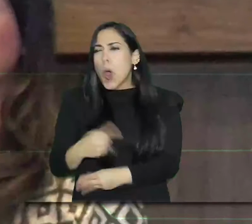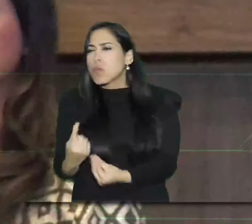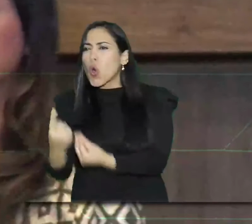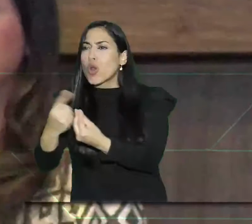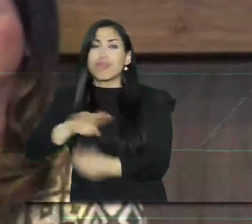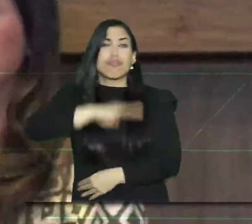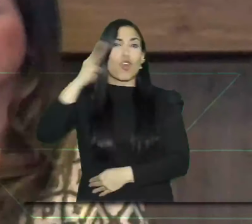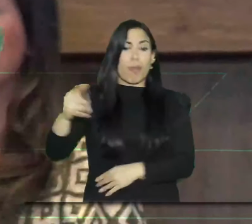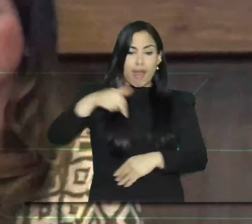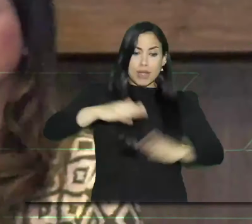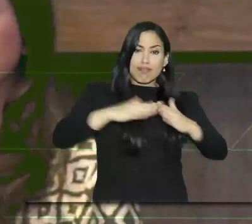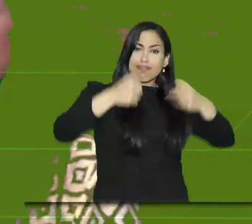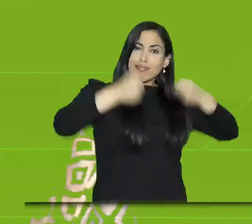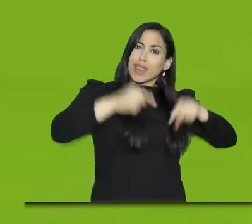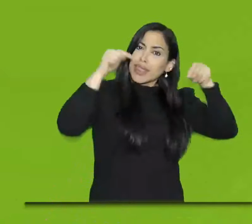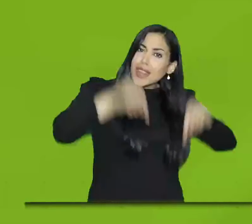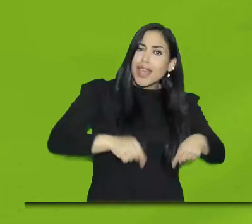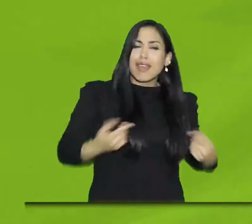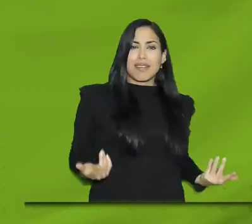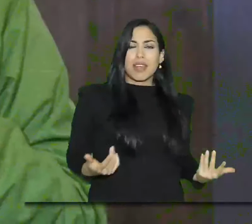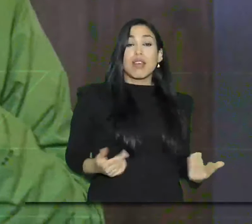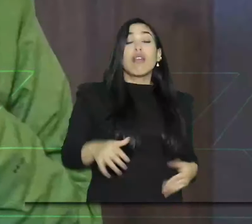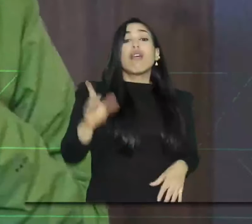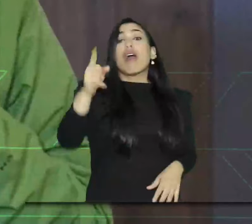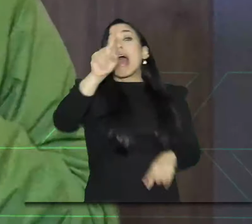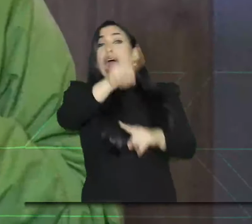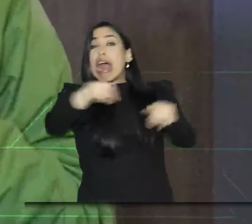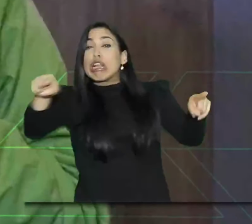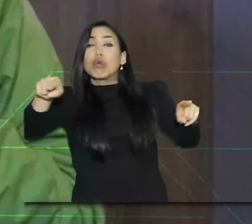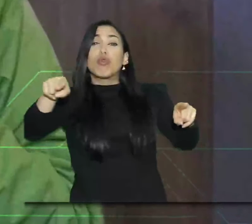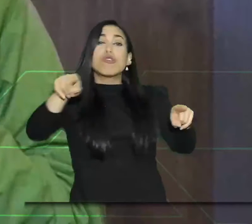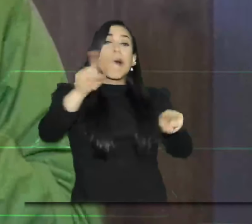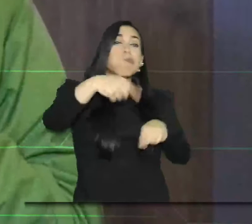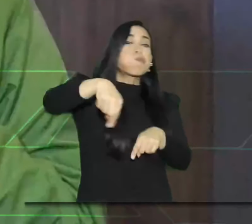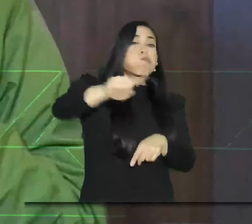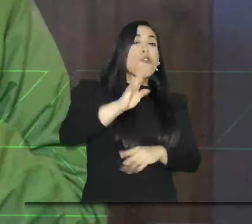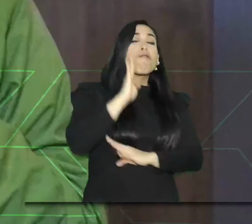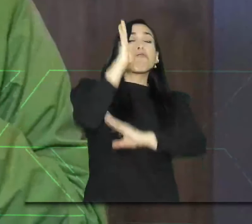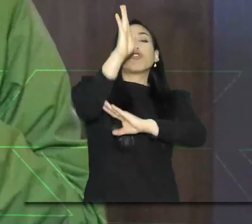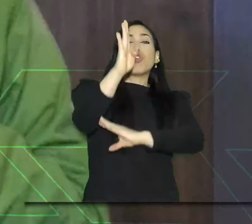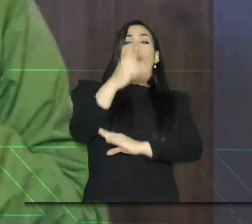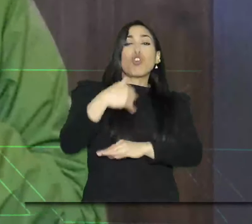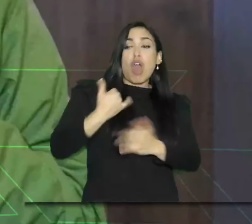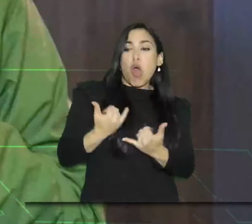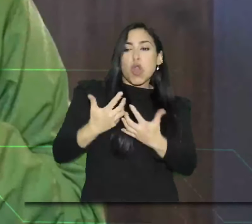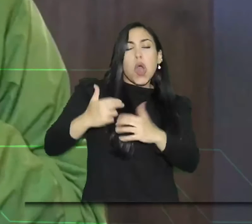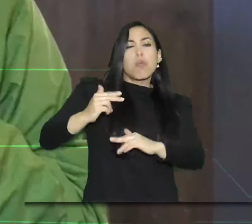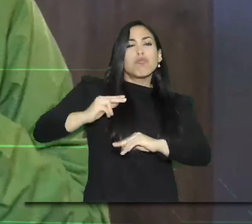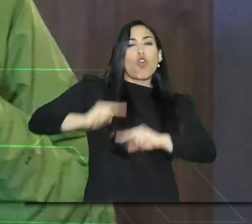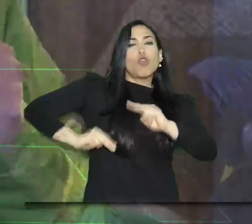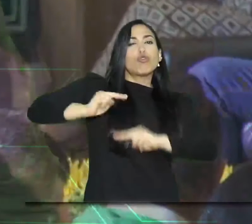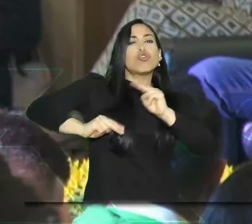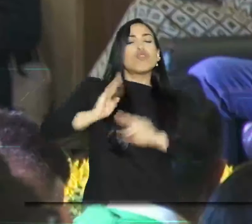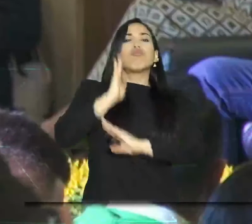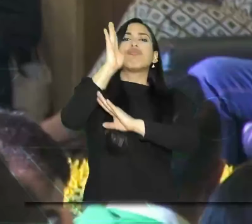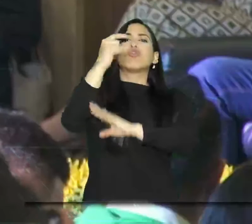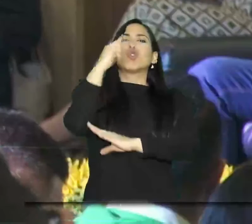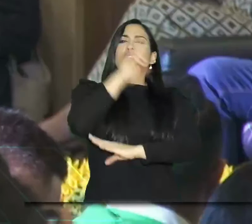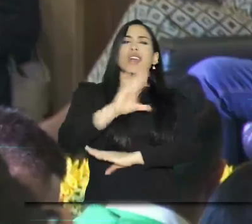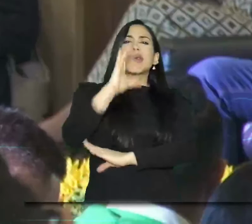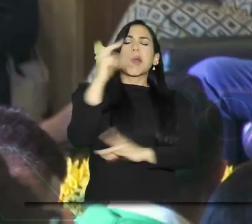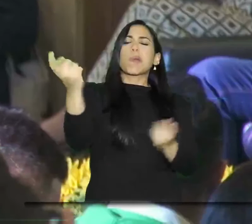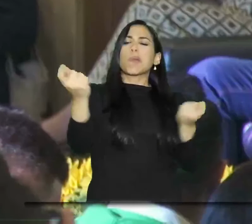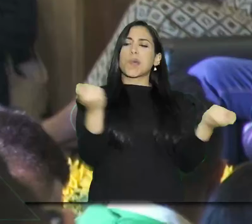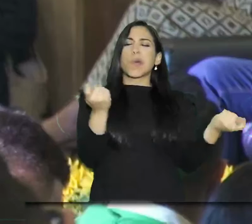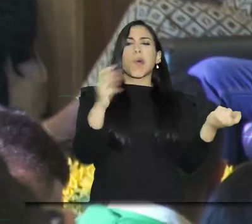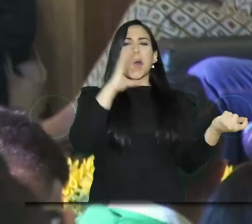por ningún motivo en ninguna otra casa. Y uno de ustedes, en unos años, construyendo sobre lo construido, llegará a dirigir